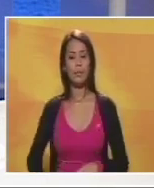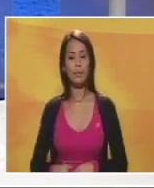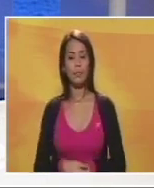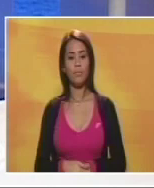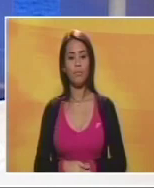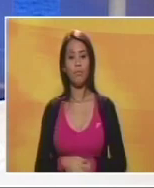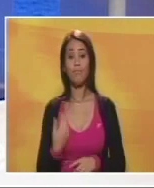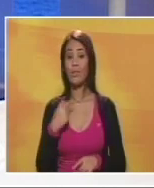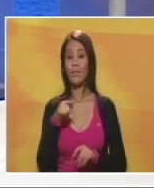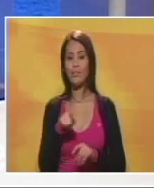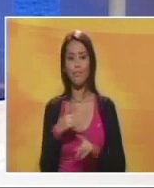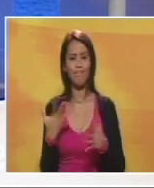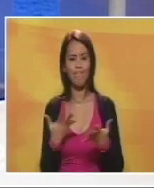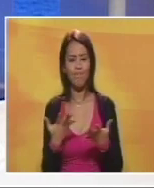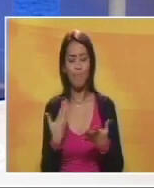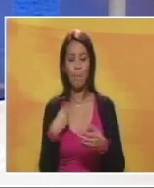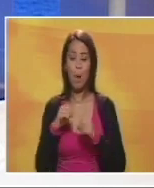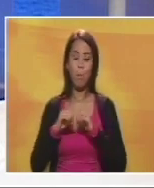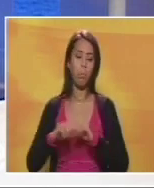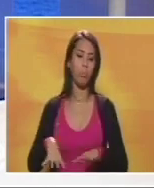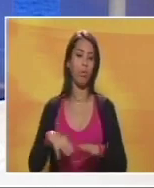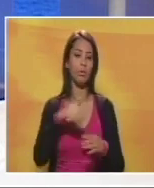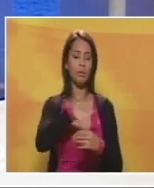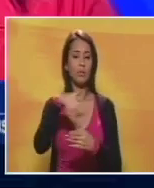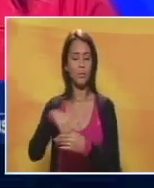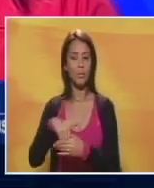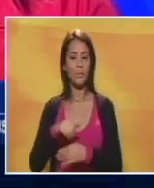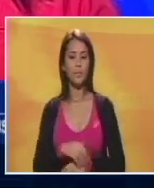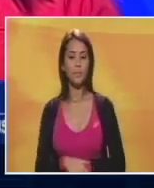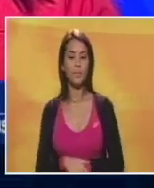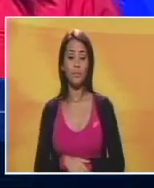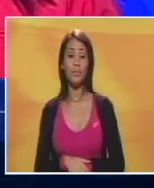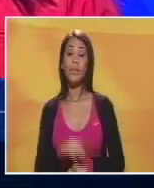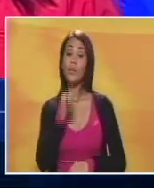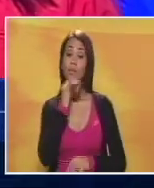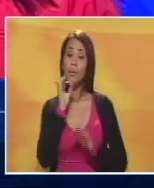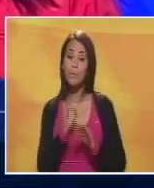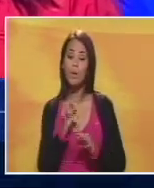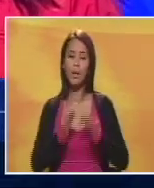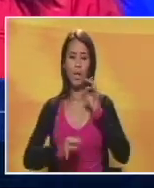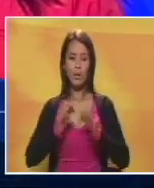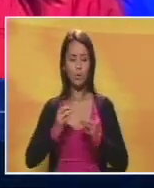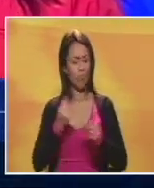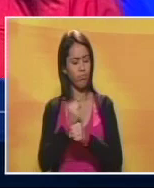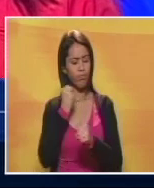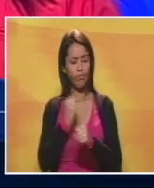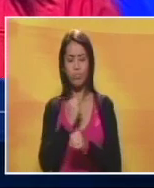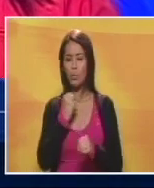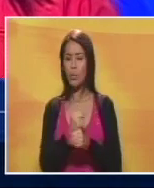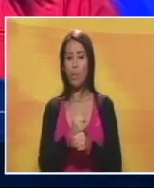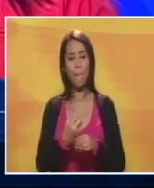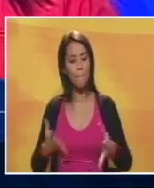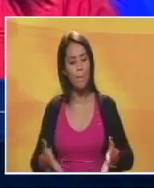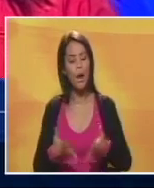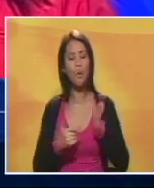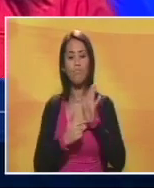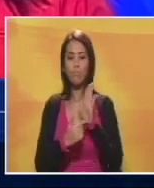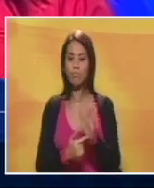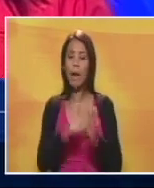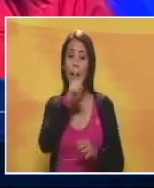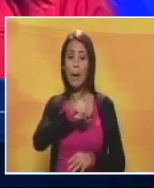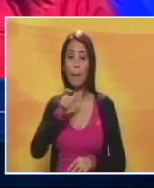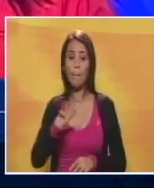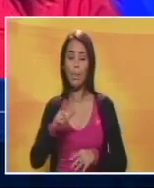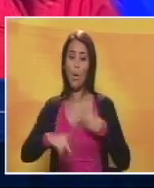esa no es razón para renunciar a los comicios. Insistió en que el Ejecutivo ha trabajado arduamente para garantizarles a los ciudadanos